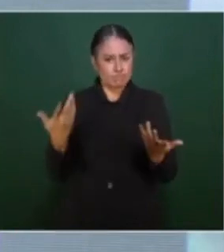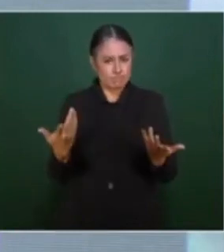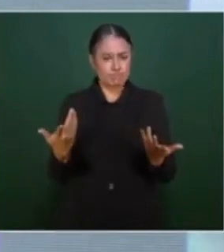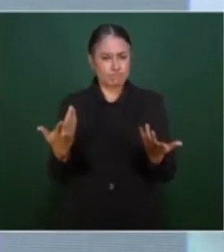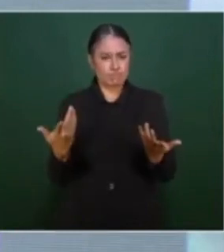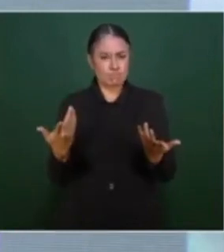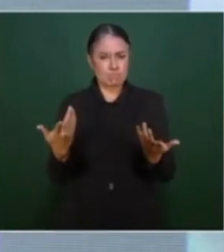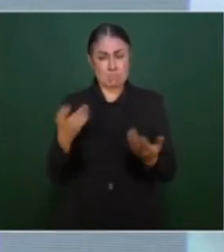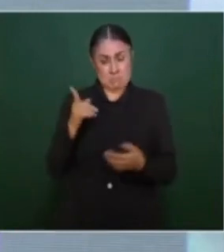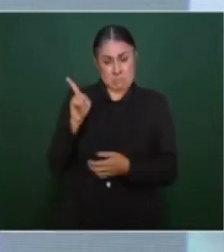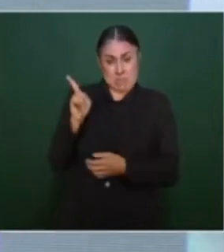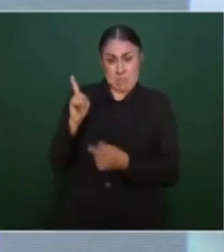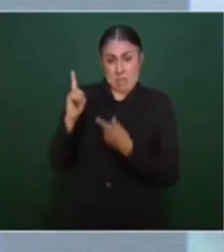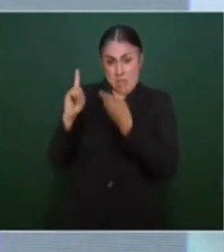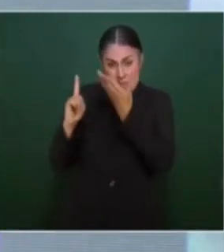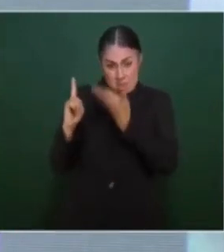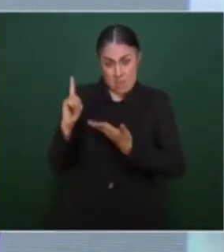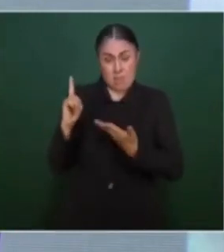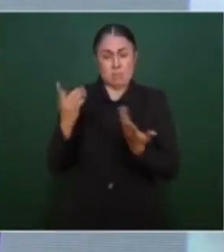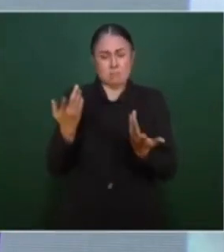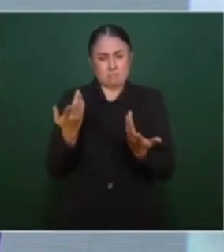lleven a cabo una